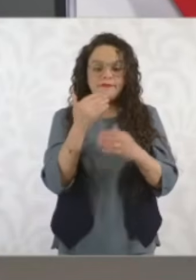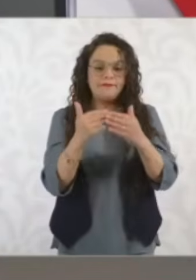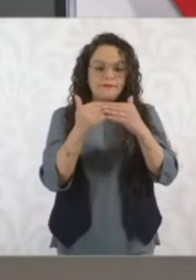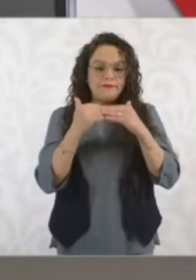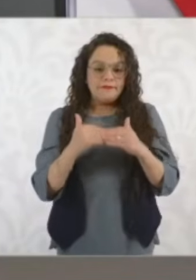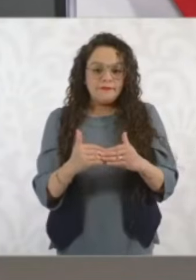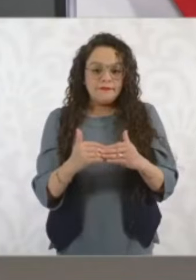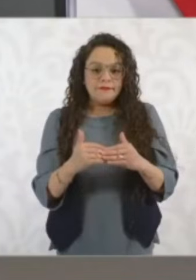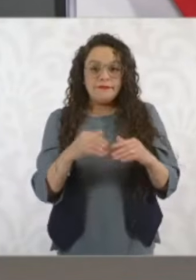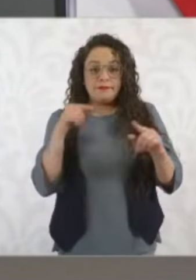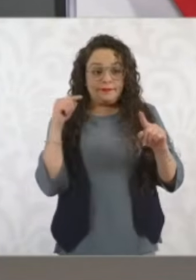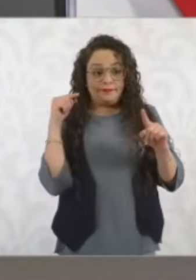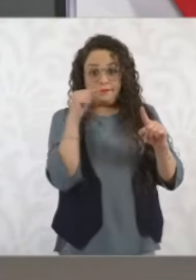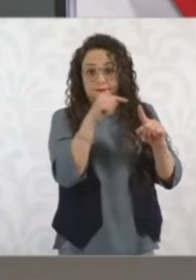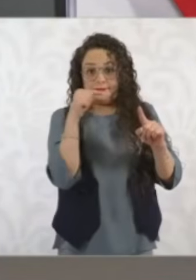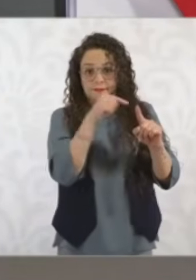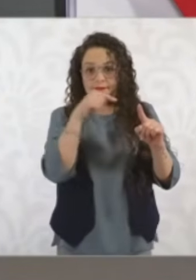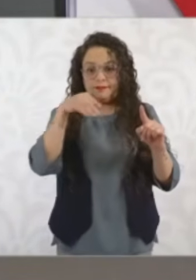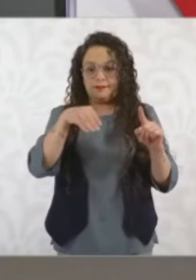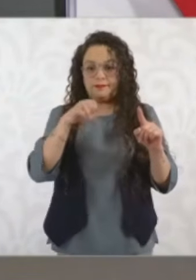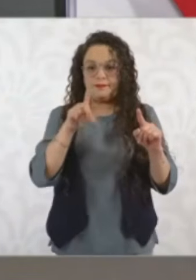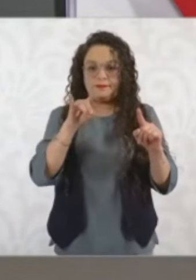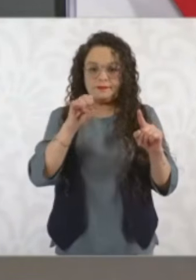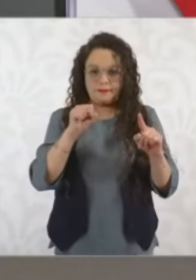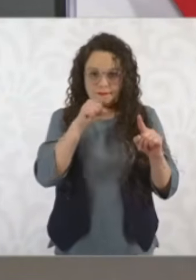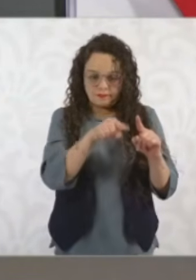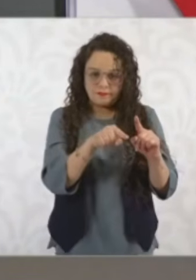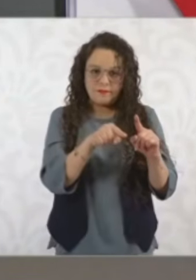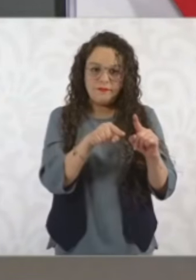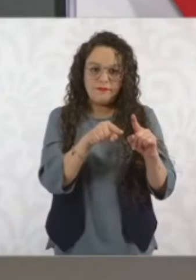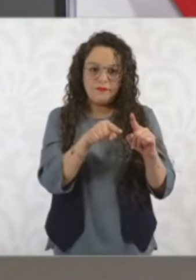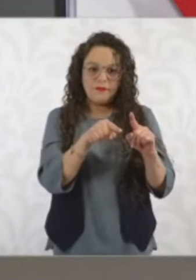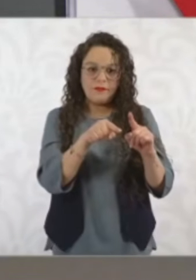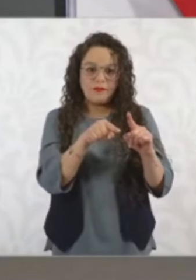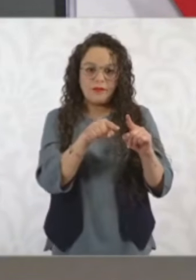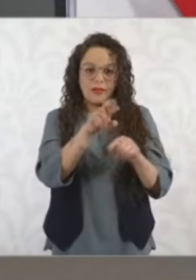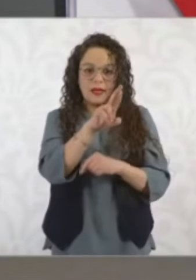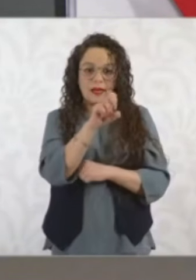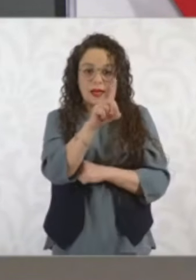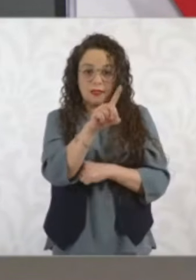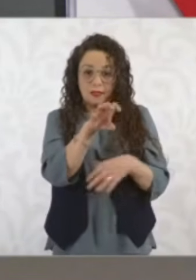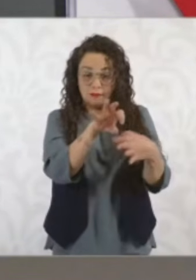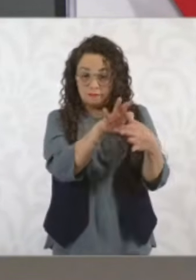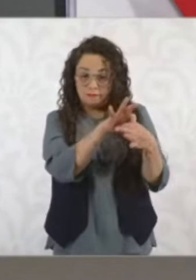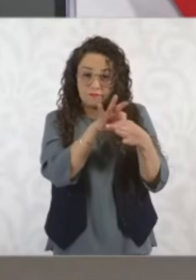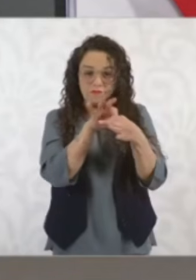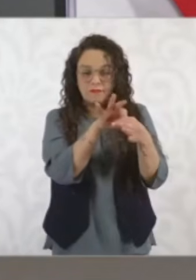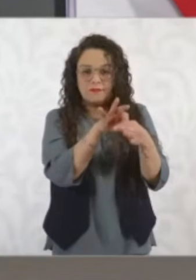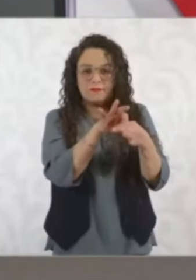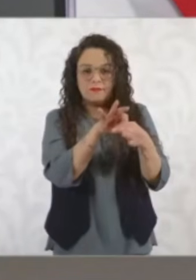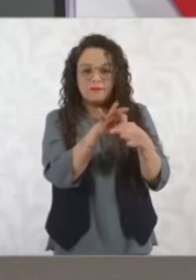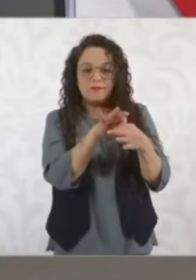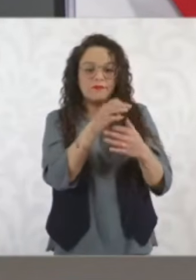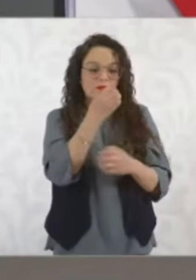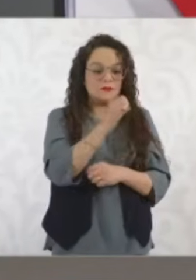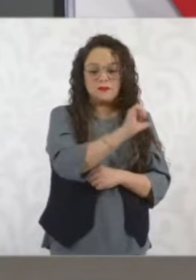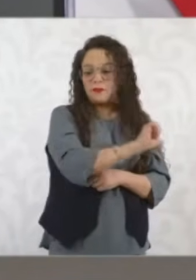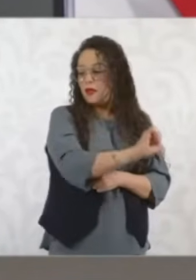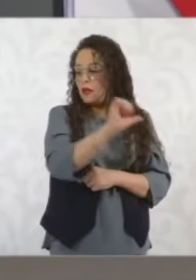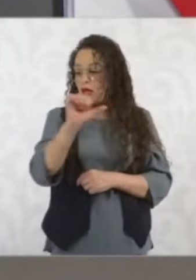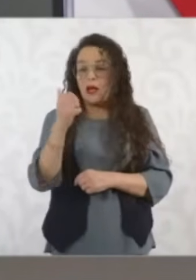Estos medios y comentócratas dentro de la red tienen en este periodo de enero a